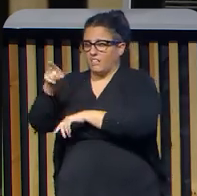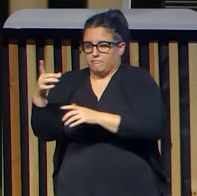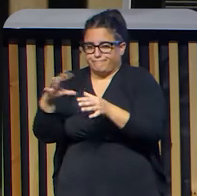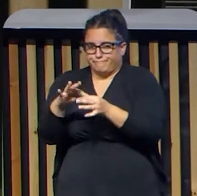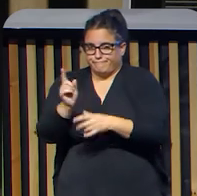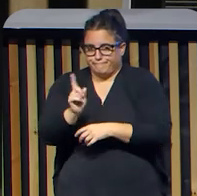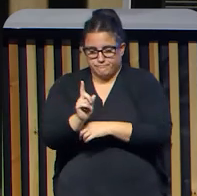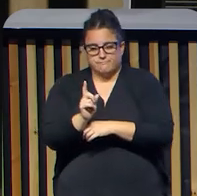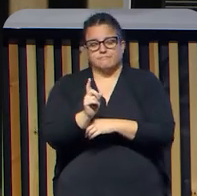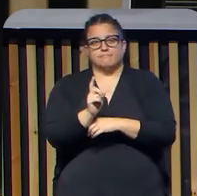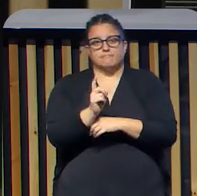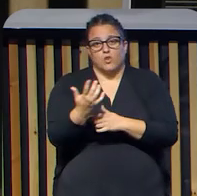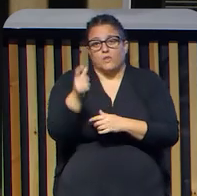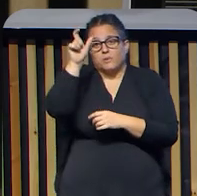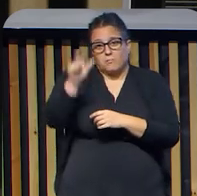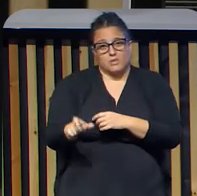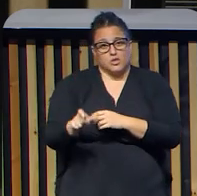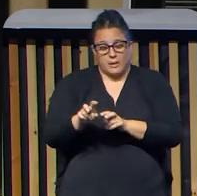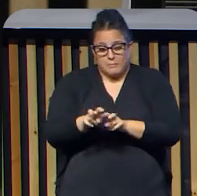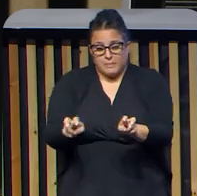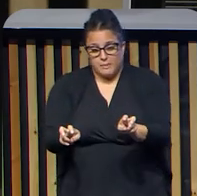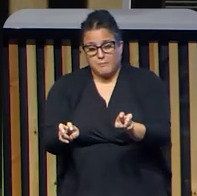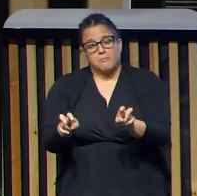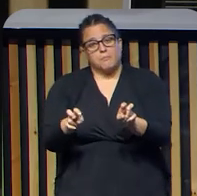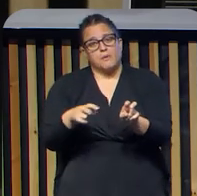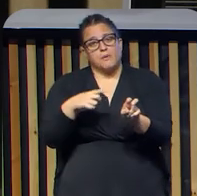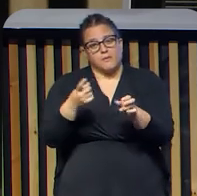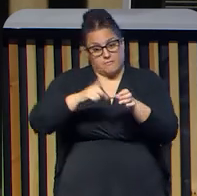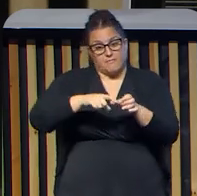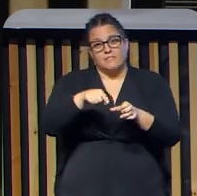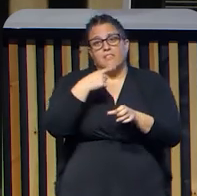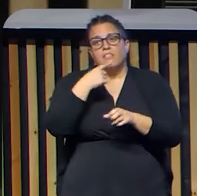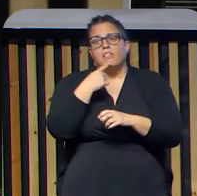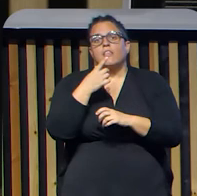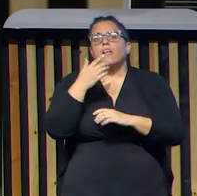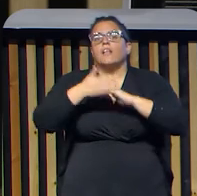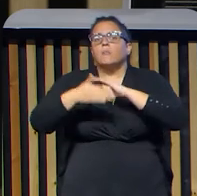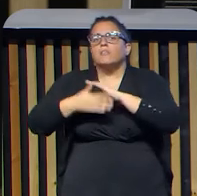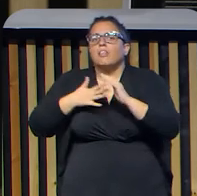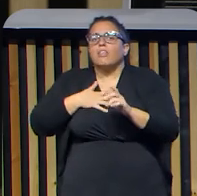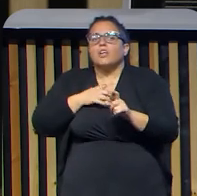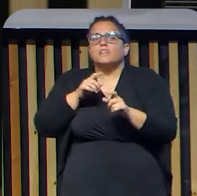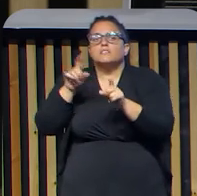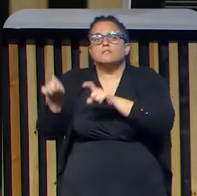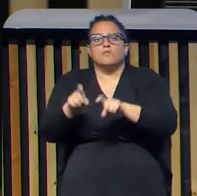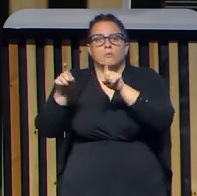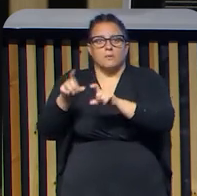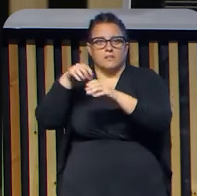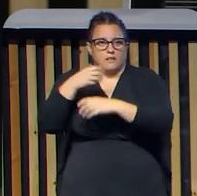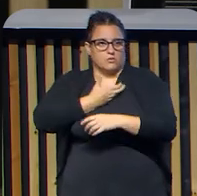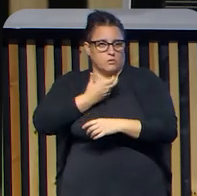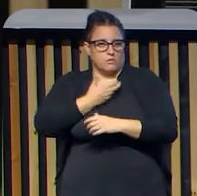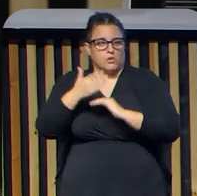informáticos de ese ayuntamiento tiene que haber alguien del área del cual Se expide tiene que haber alguien de comunicación de